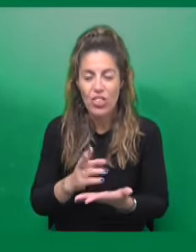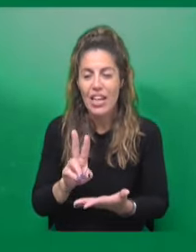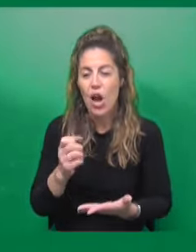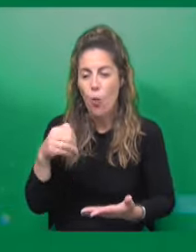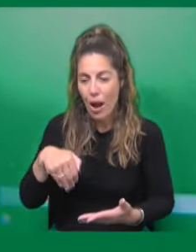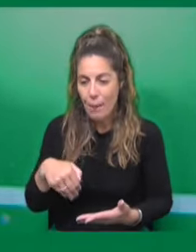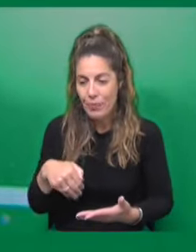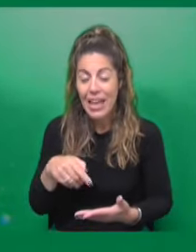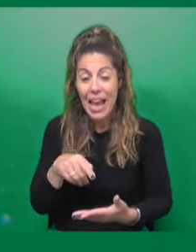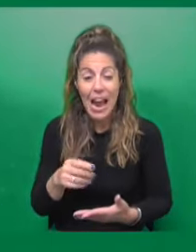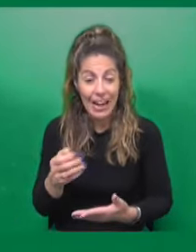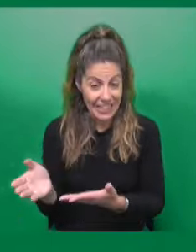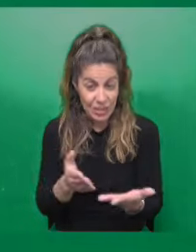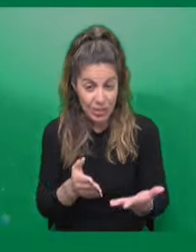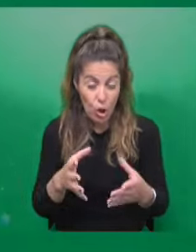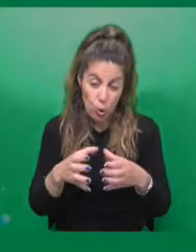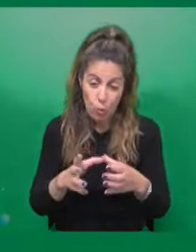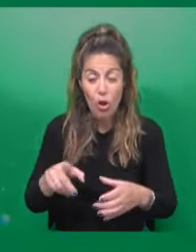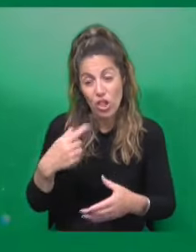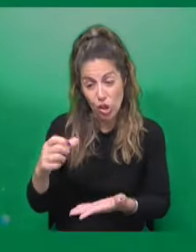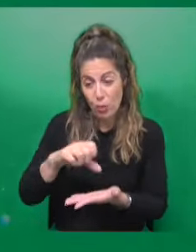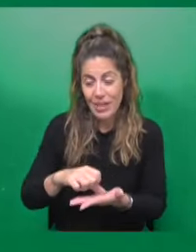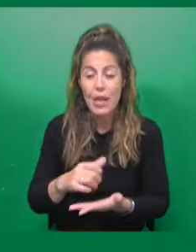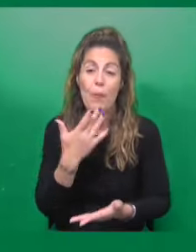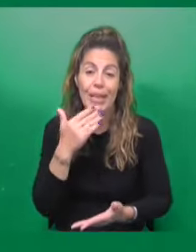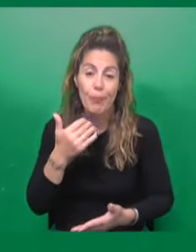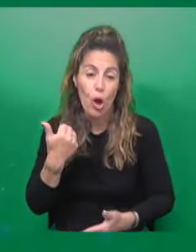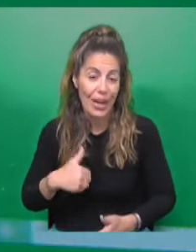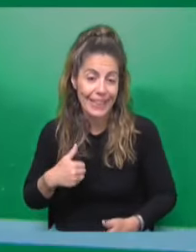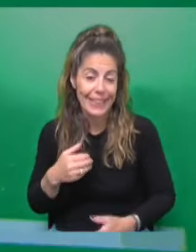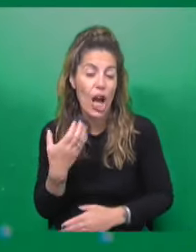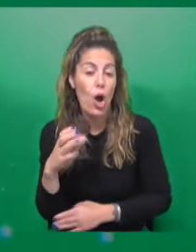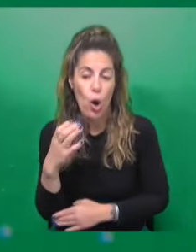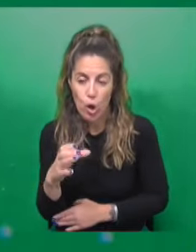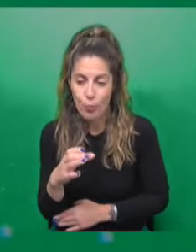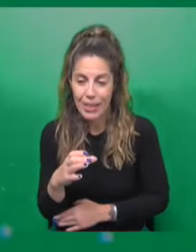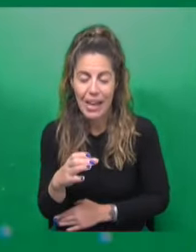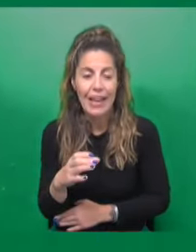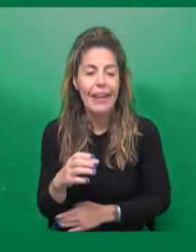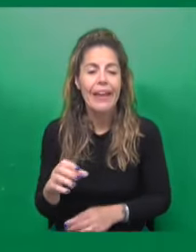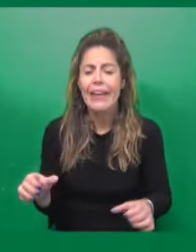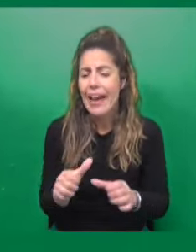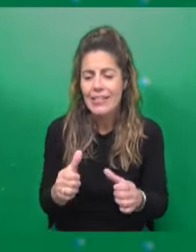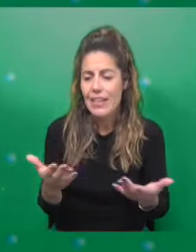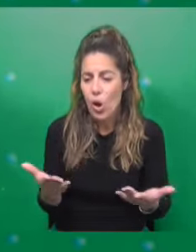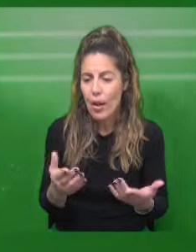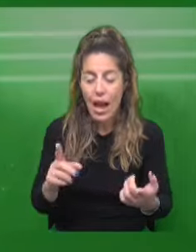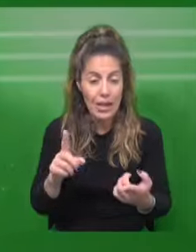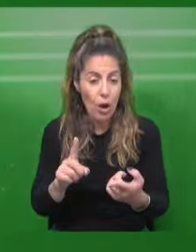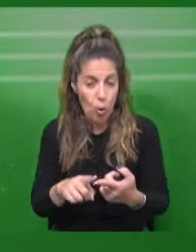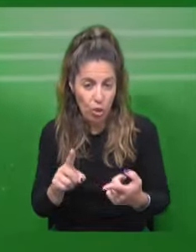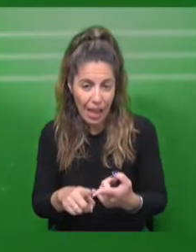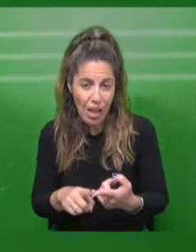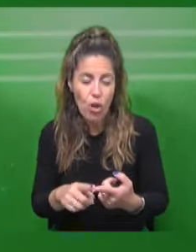recibido delegaciones de otros países por ejemplo Argentina por ejemplo Colombia en qué están en eso han cerrado acuerdos cómo son esos